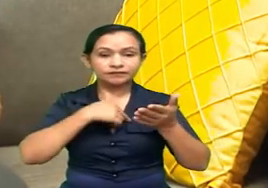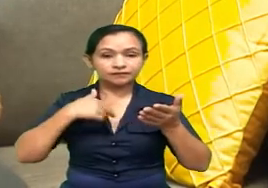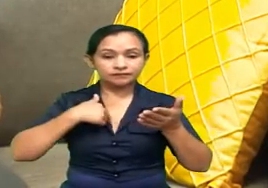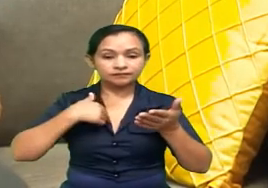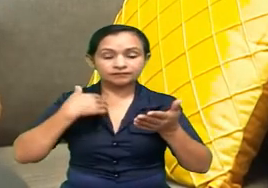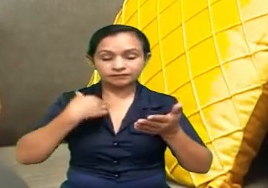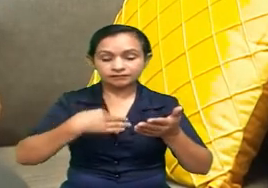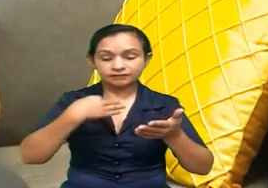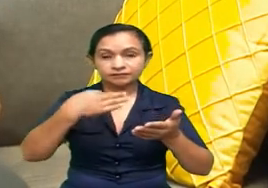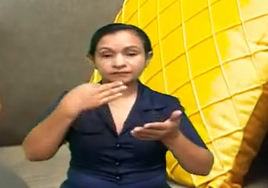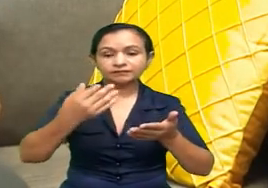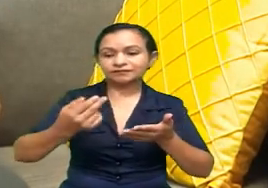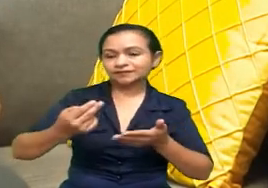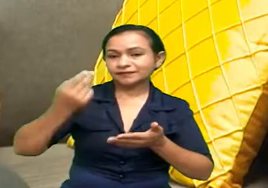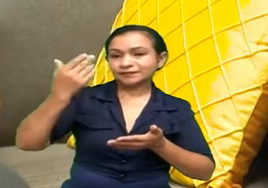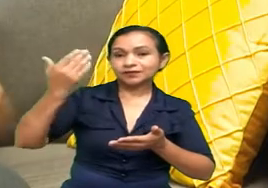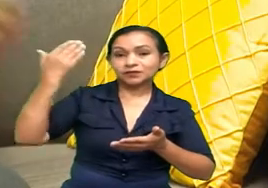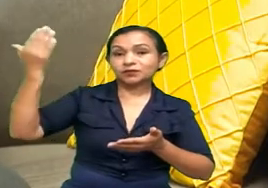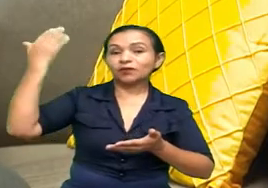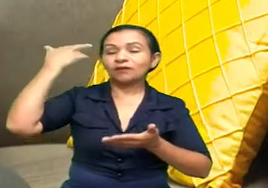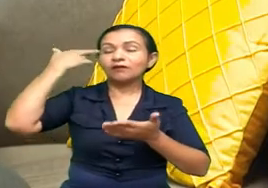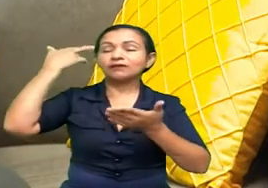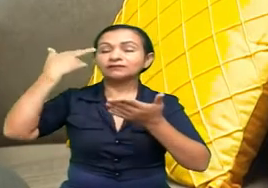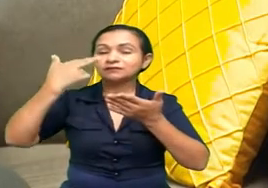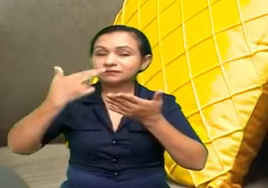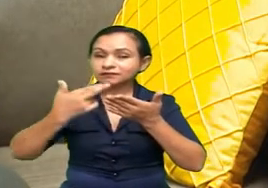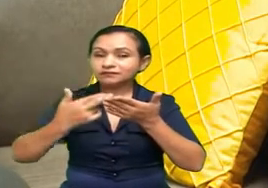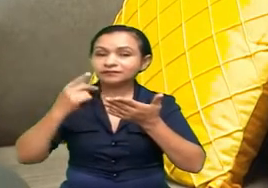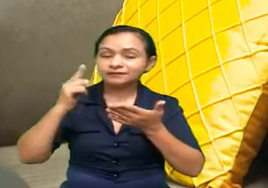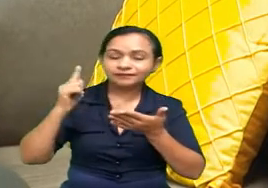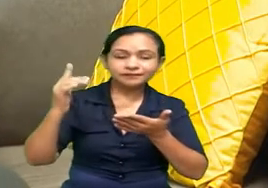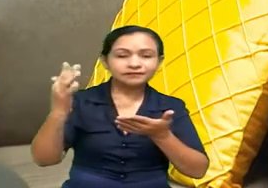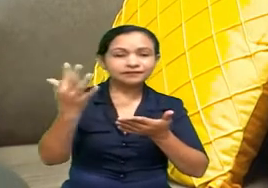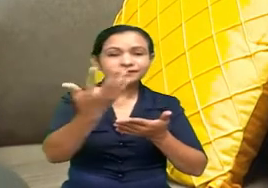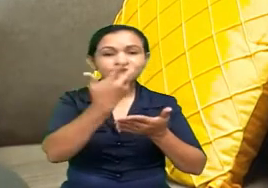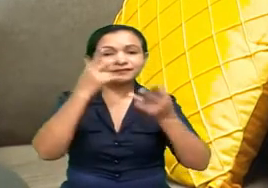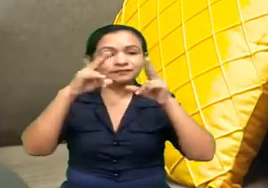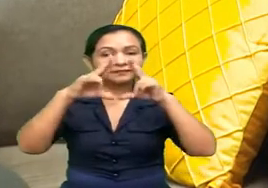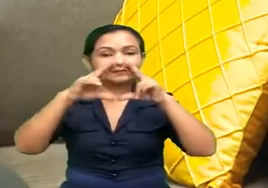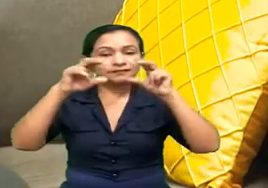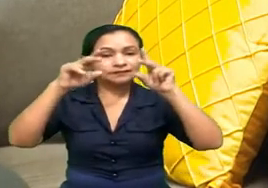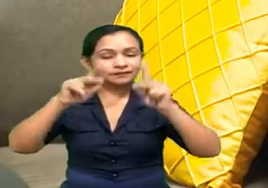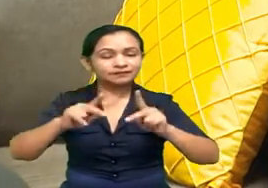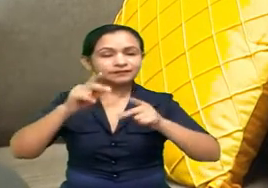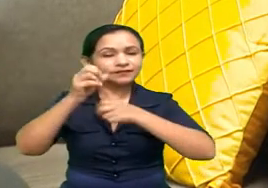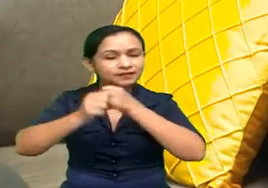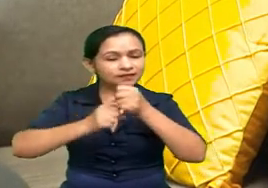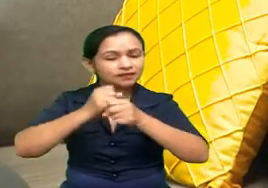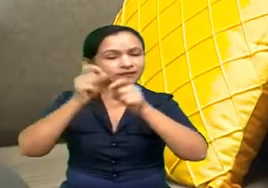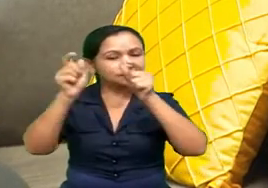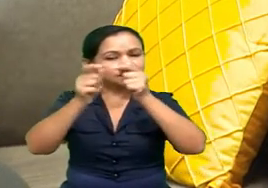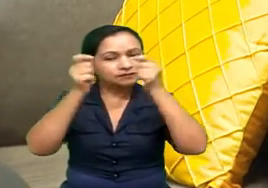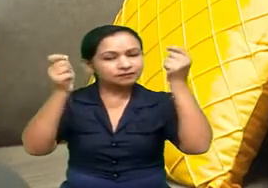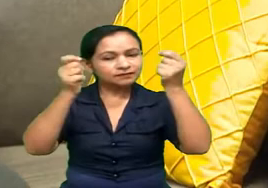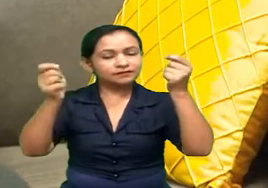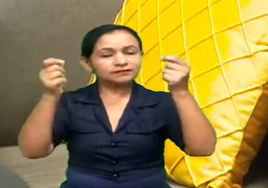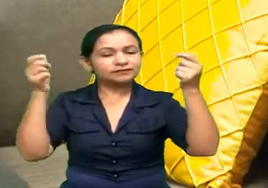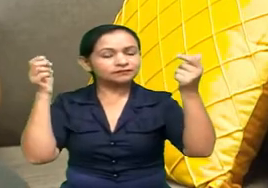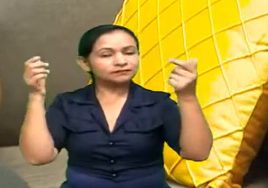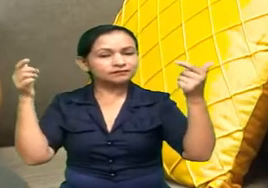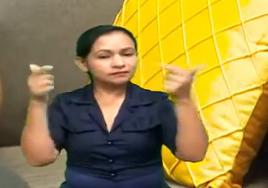un momento histórico donde todos los nicaragüenses celebramos año con año como fue la batalla que